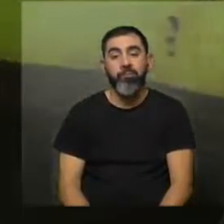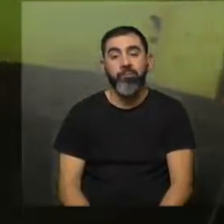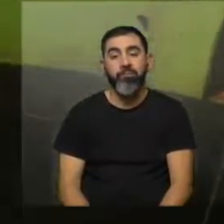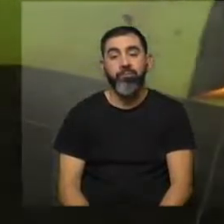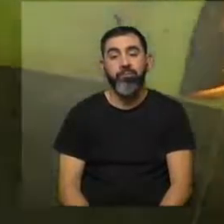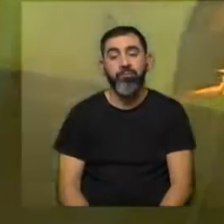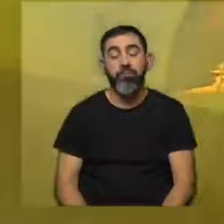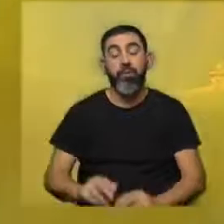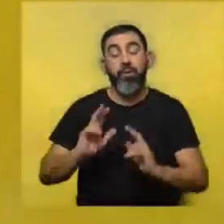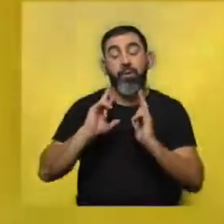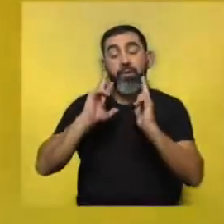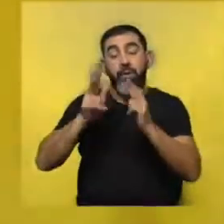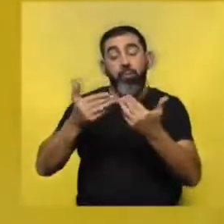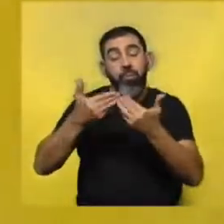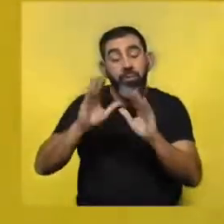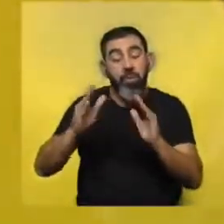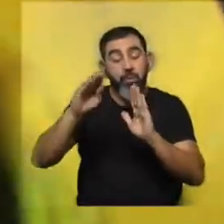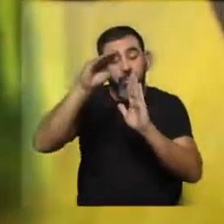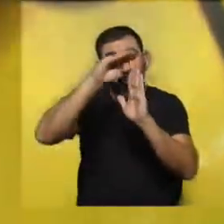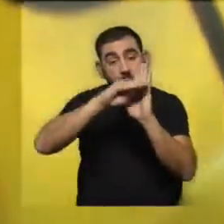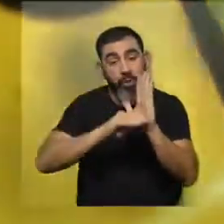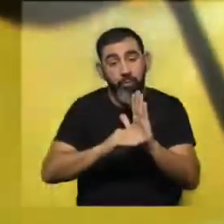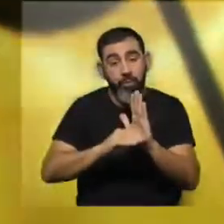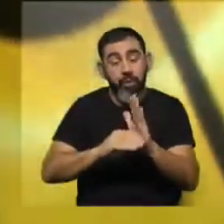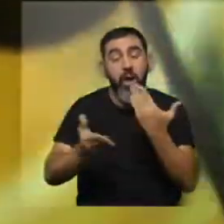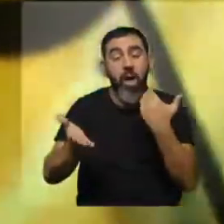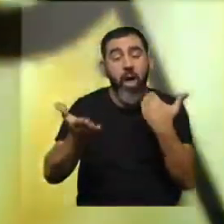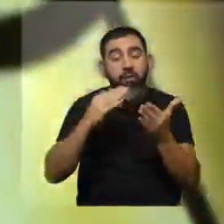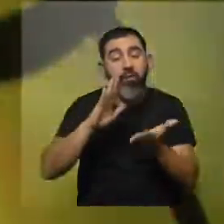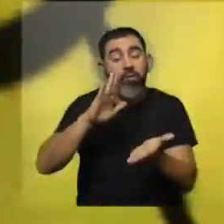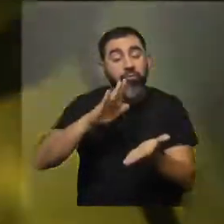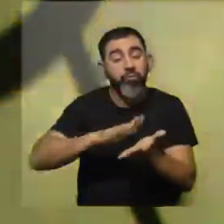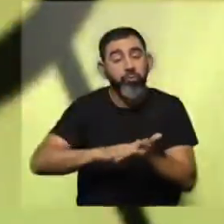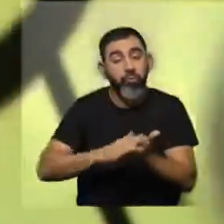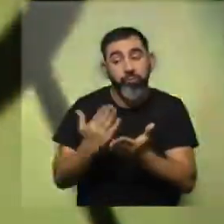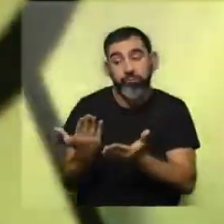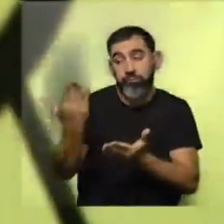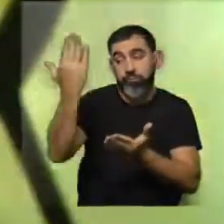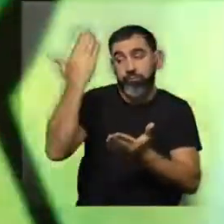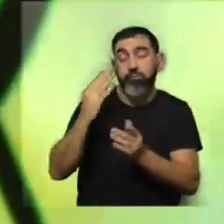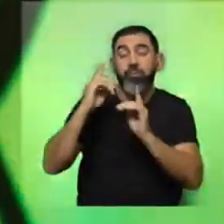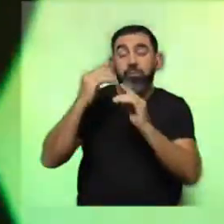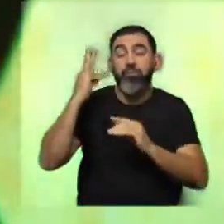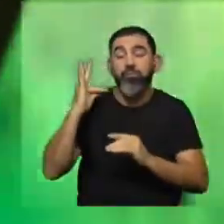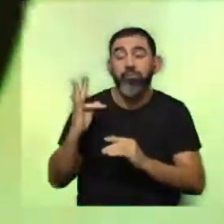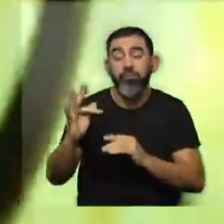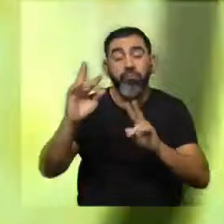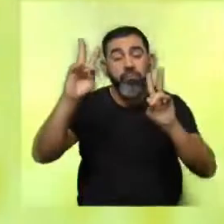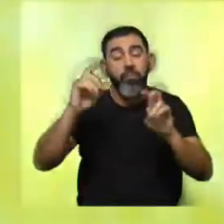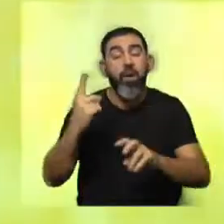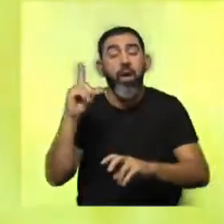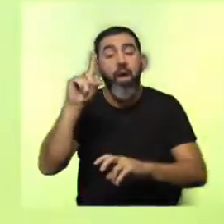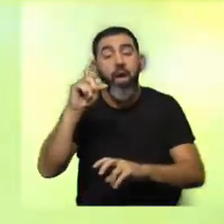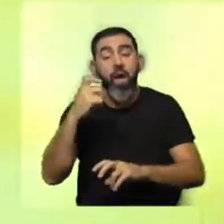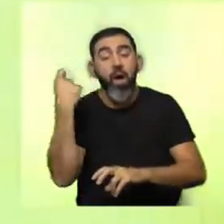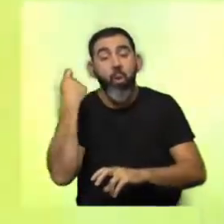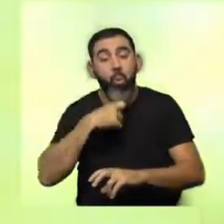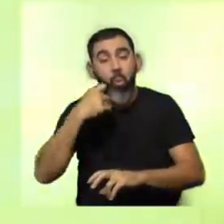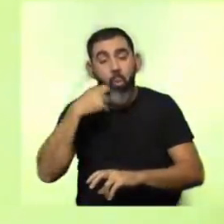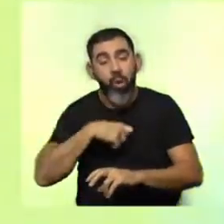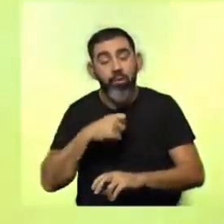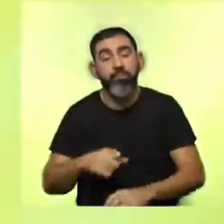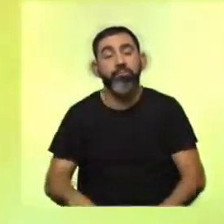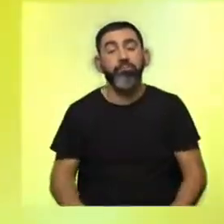Lo dijimos al inicio de Sobreciencia, hablamos mucho de lo que pasó y de lo que todavía está pasando con la escasez de agua potable, pero